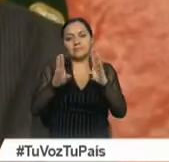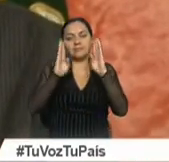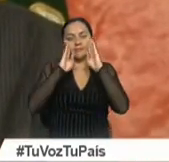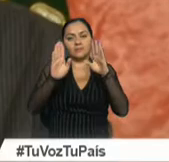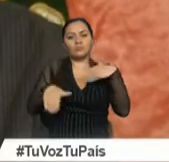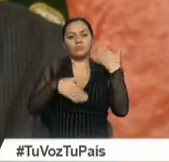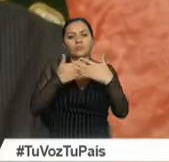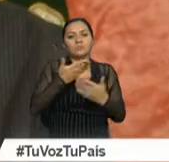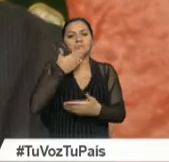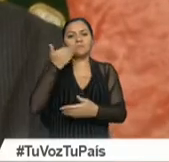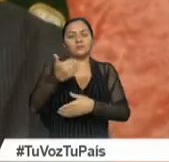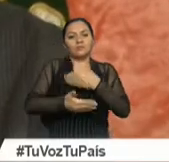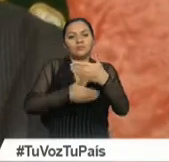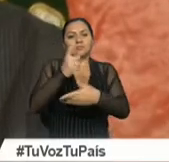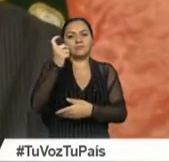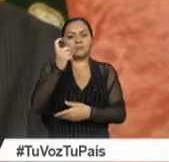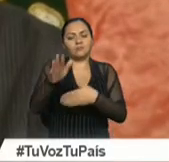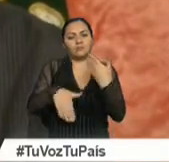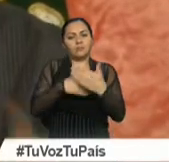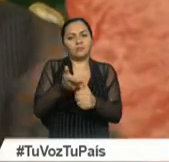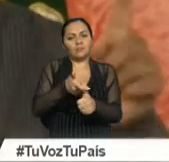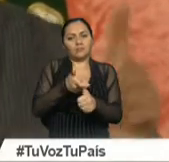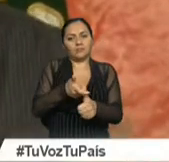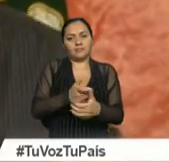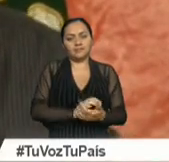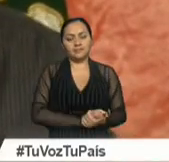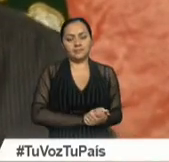de mejor forma sus necesidades urgentes.